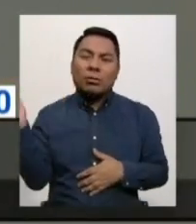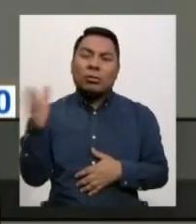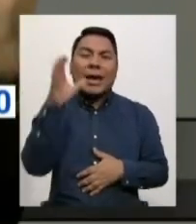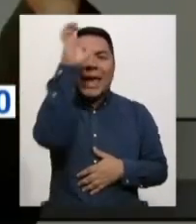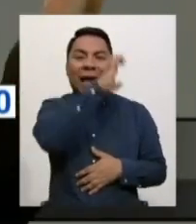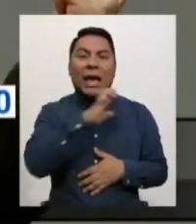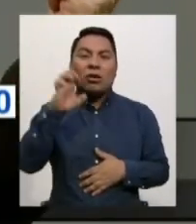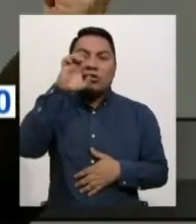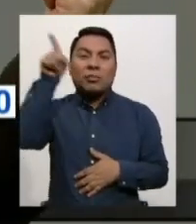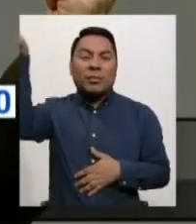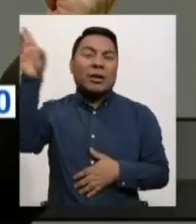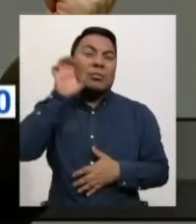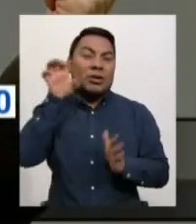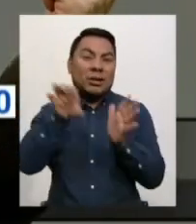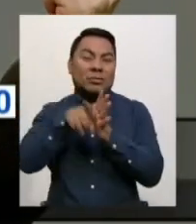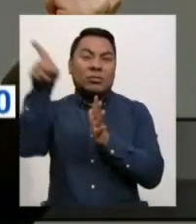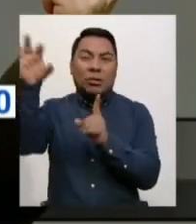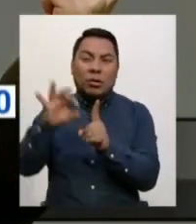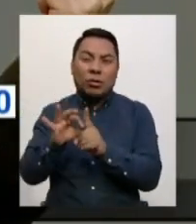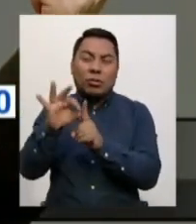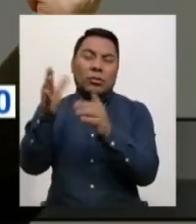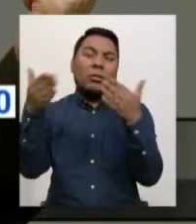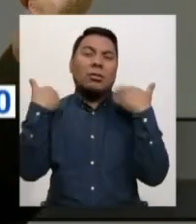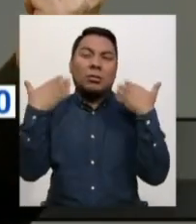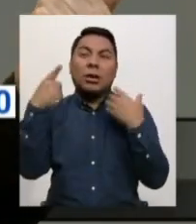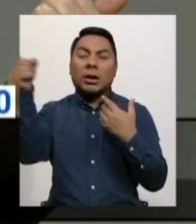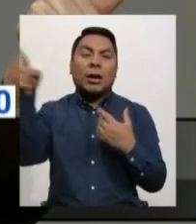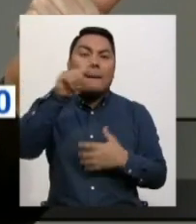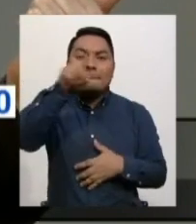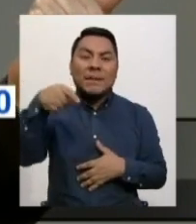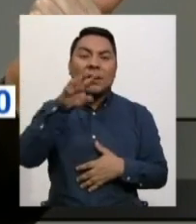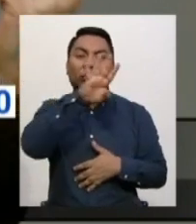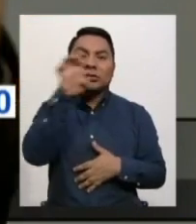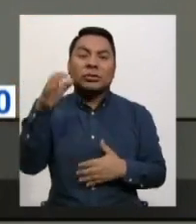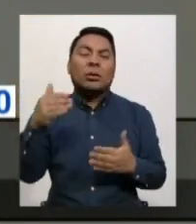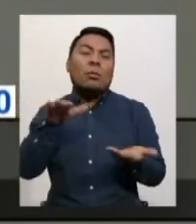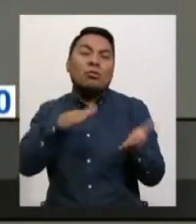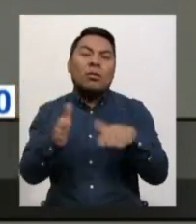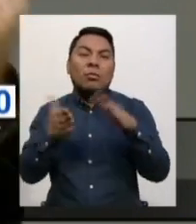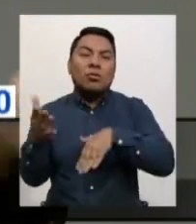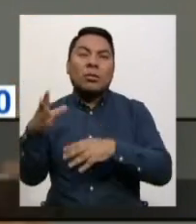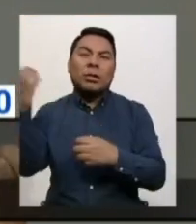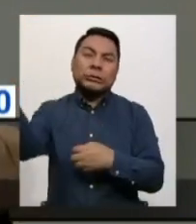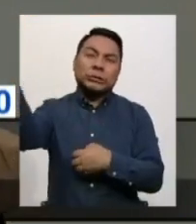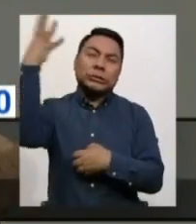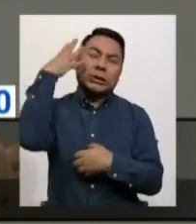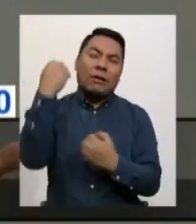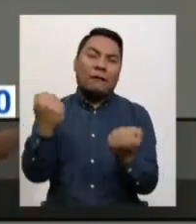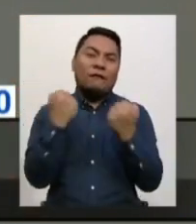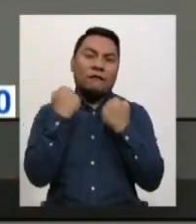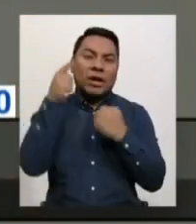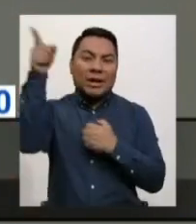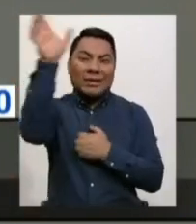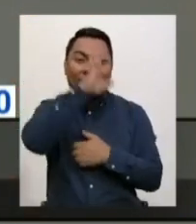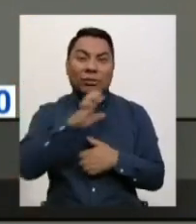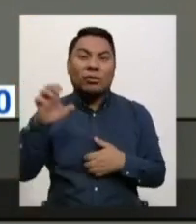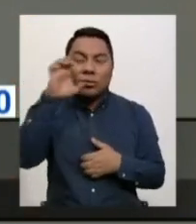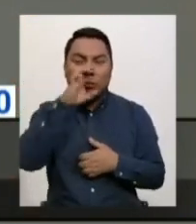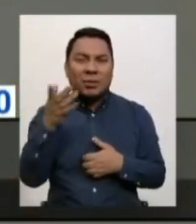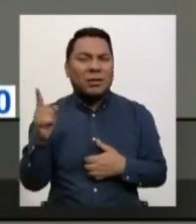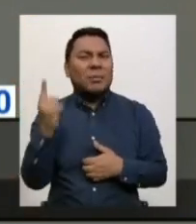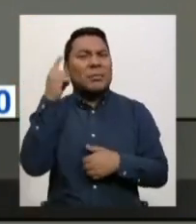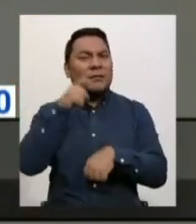Europa, cerca de 1.400 muertos en parte del Asia por un monzón mucho más fuerte de lo habitual. El